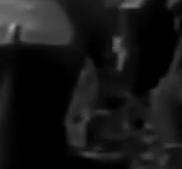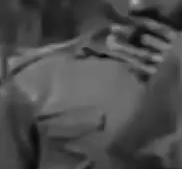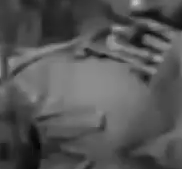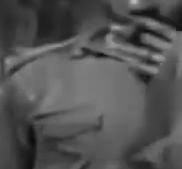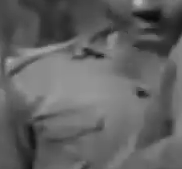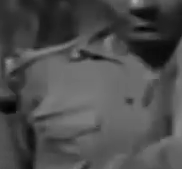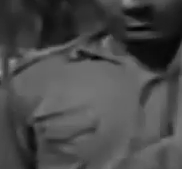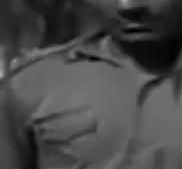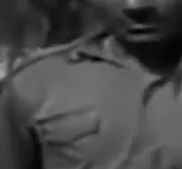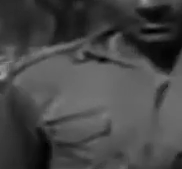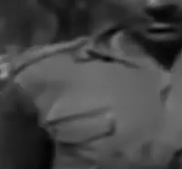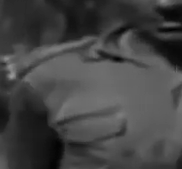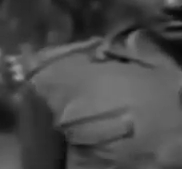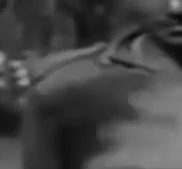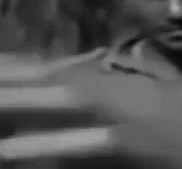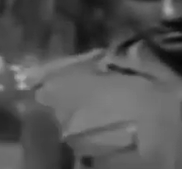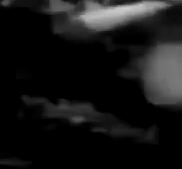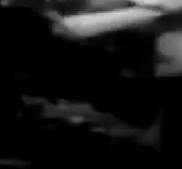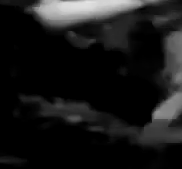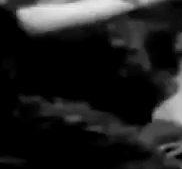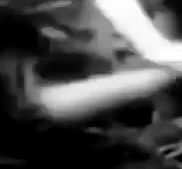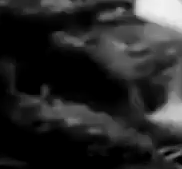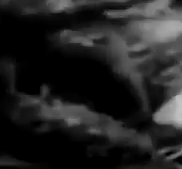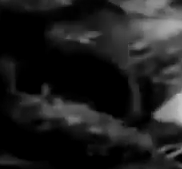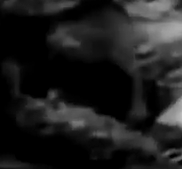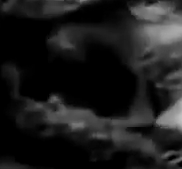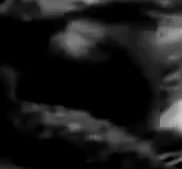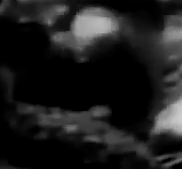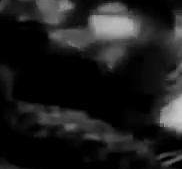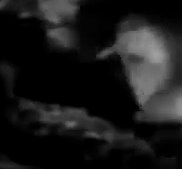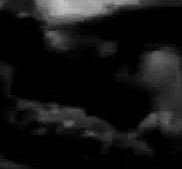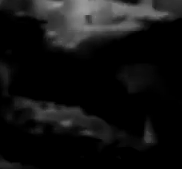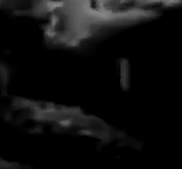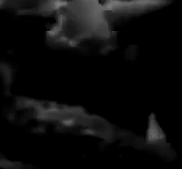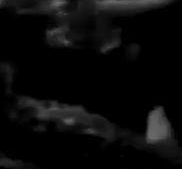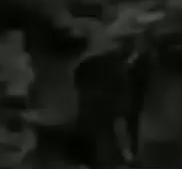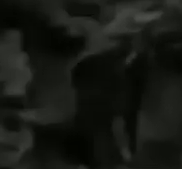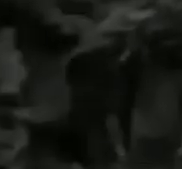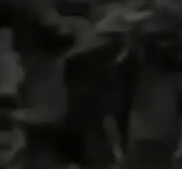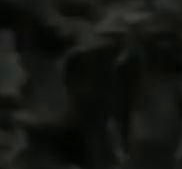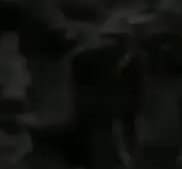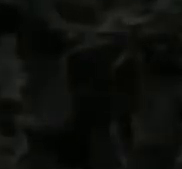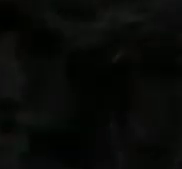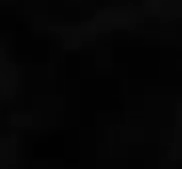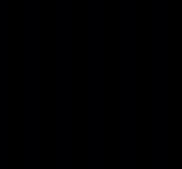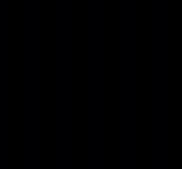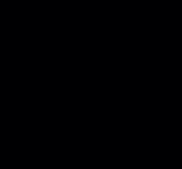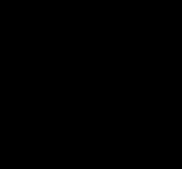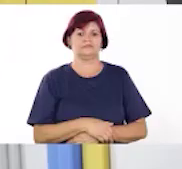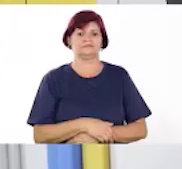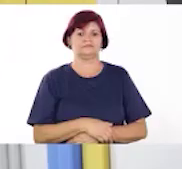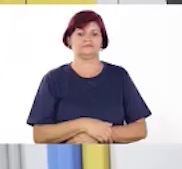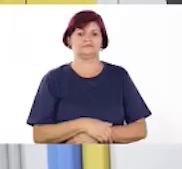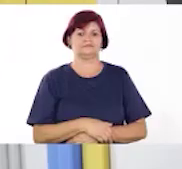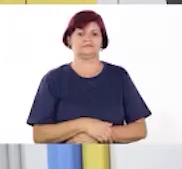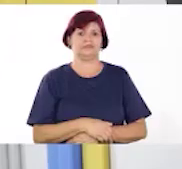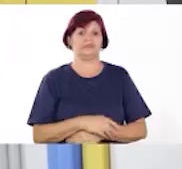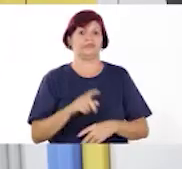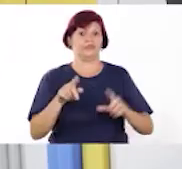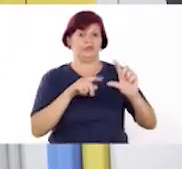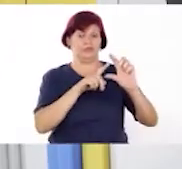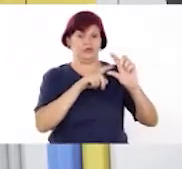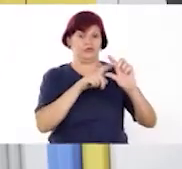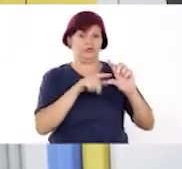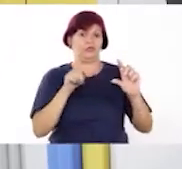revolucionaria. Parte entonces a la Sierra Maestra para continuar desde allí la lucha revolucionaria. El siguiente